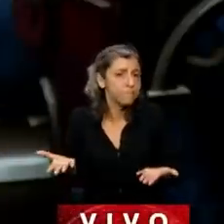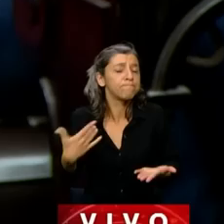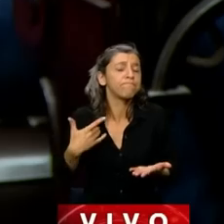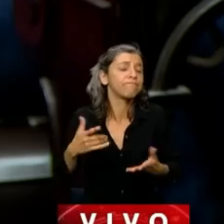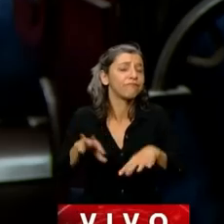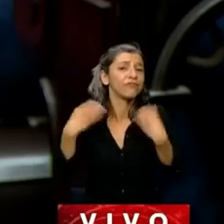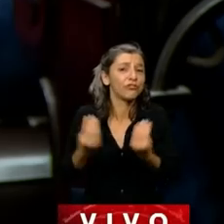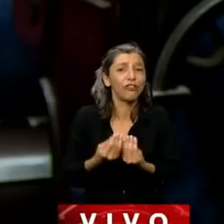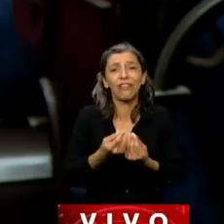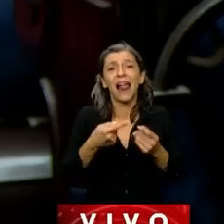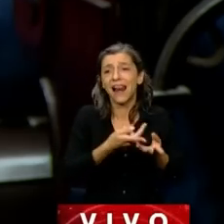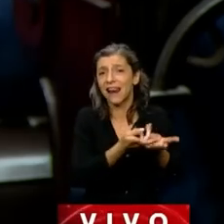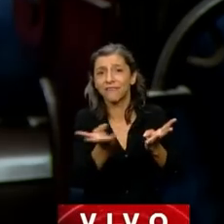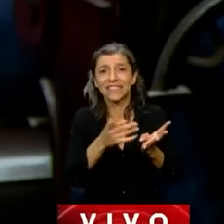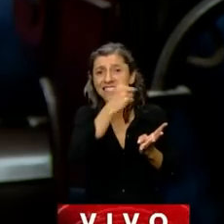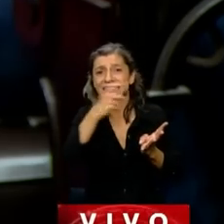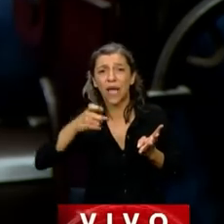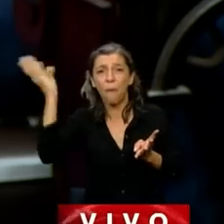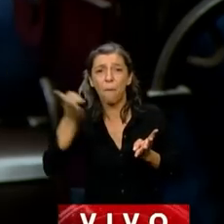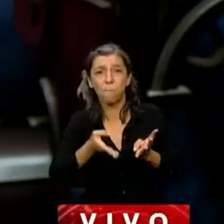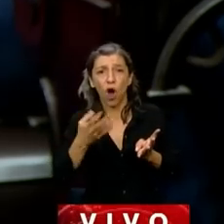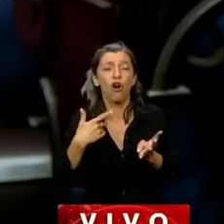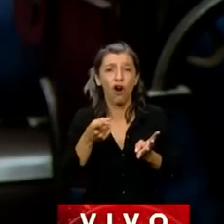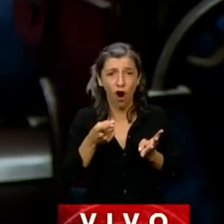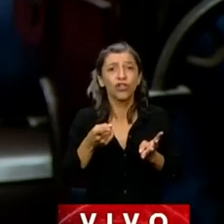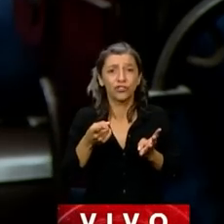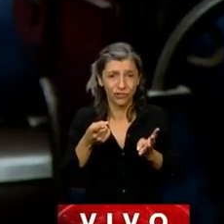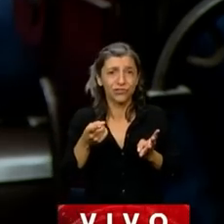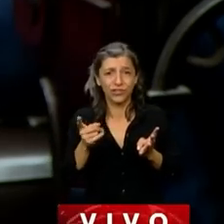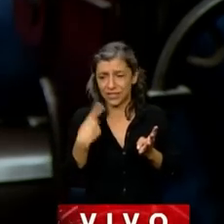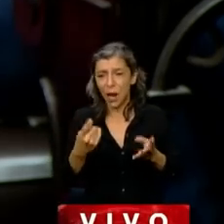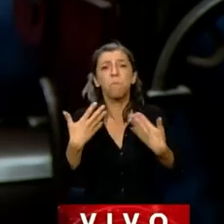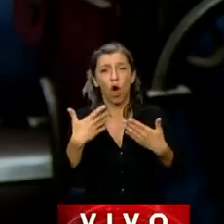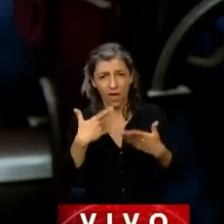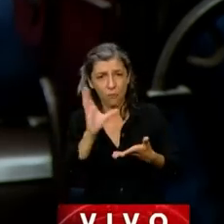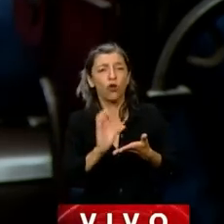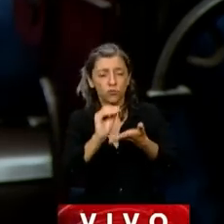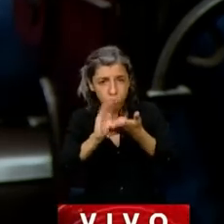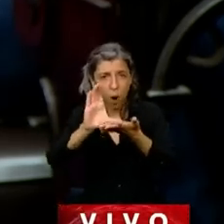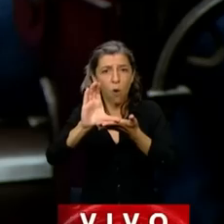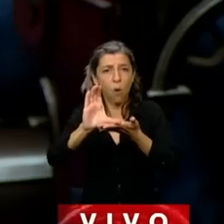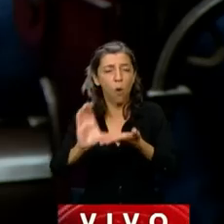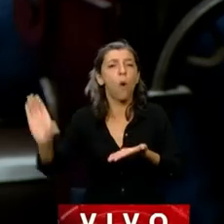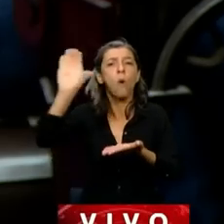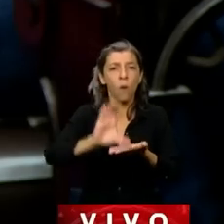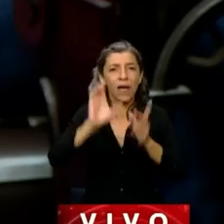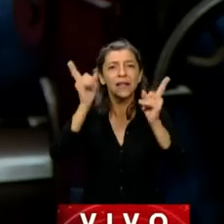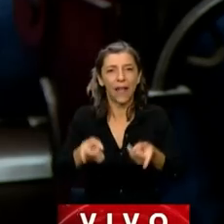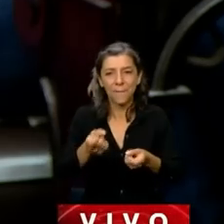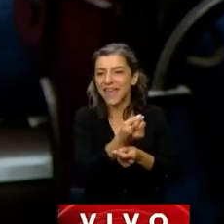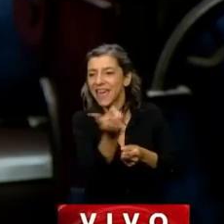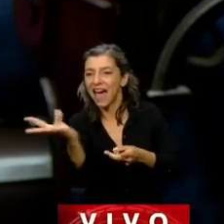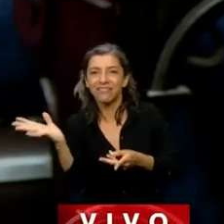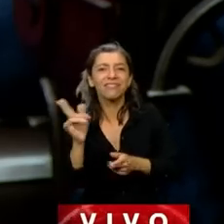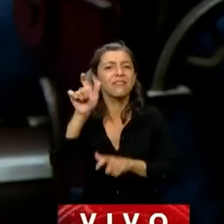del 100%, no solamente en los montos, sino en la cobertura de becarios. Así